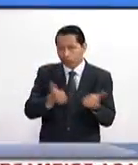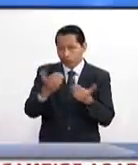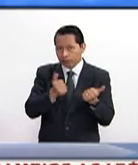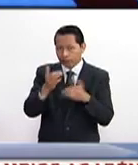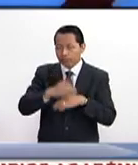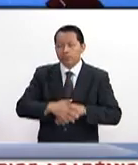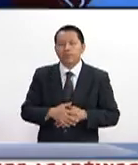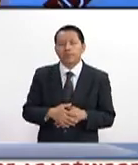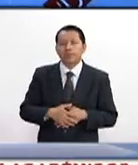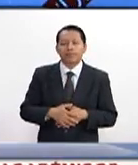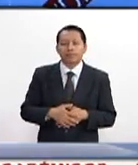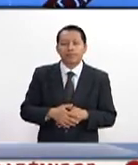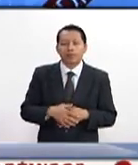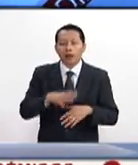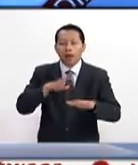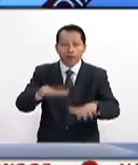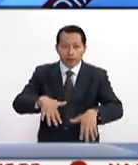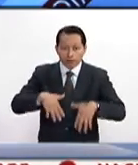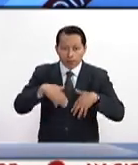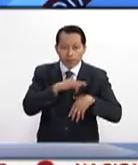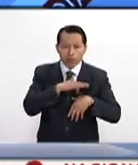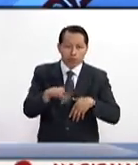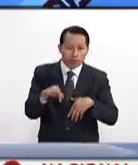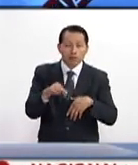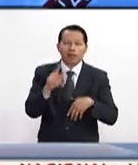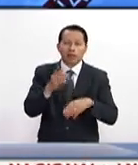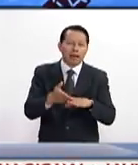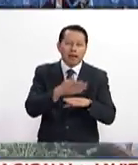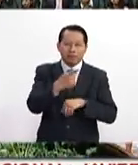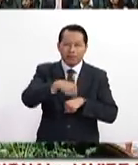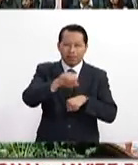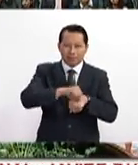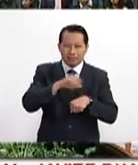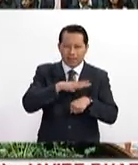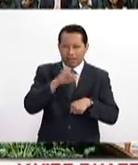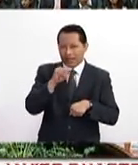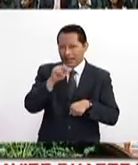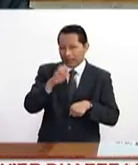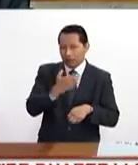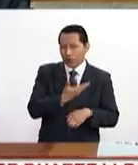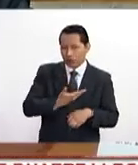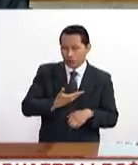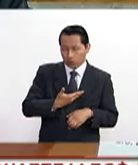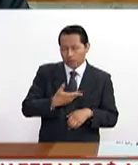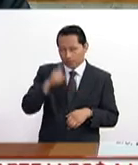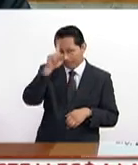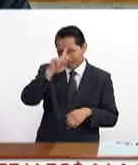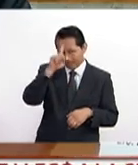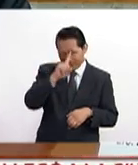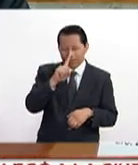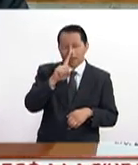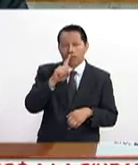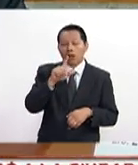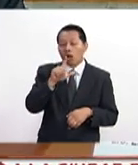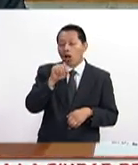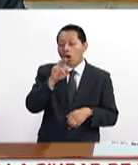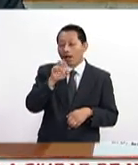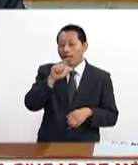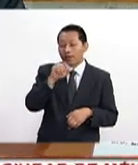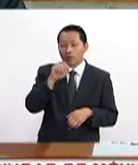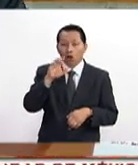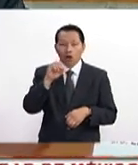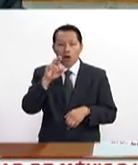Y al reanudar la sesión extraordinaria que fue suspendida la semana pasada, el consejero presidente del Instituto Nacional Electoral, Lorenzo